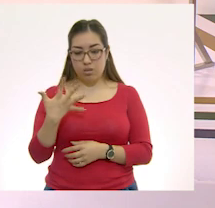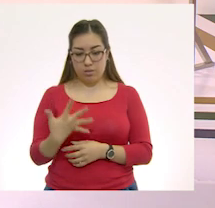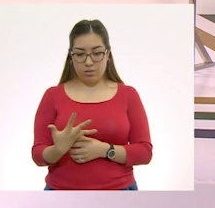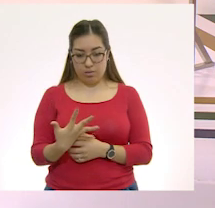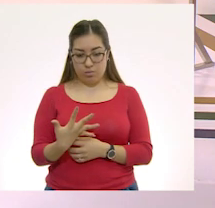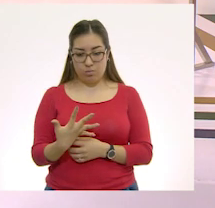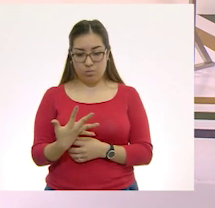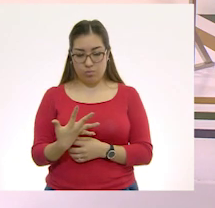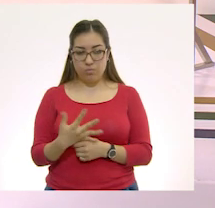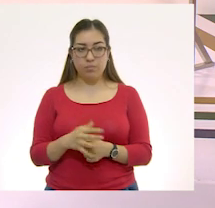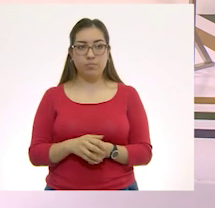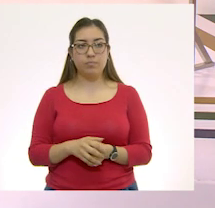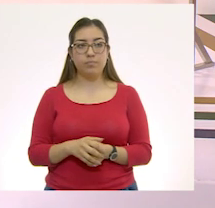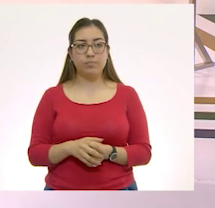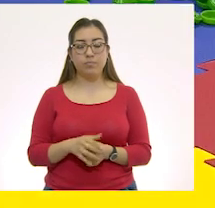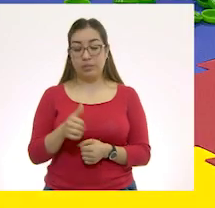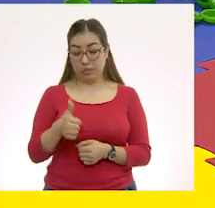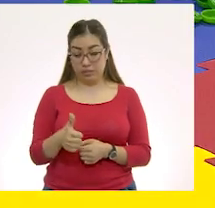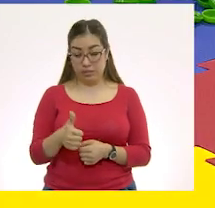45